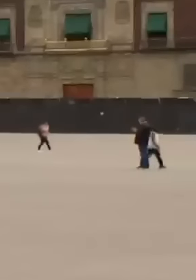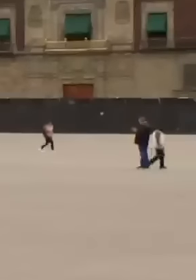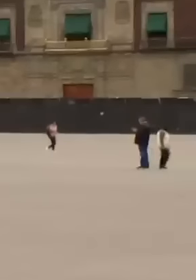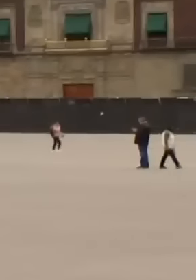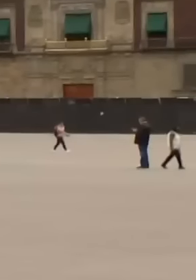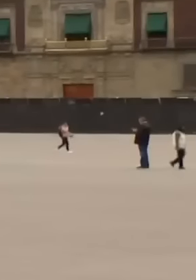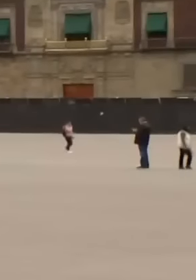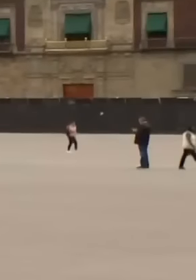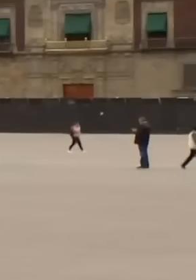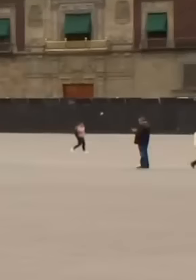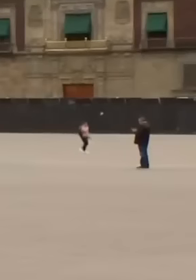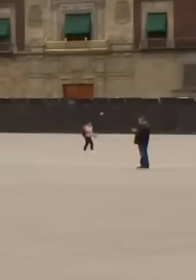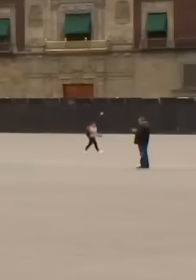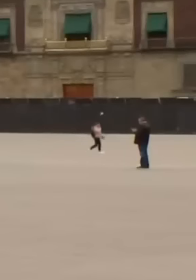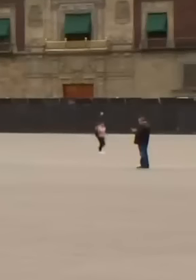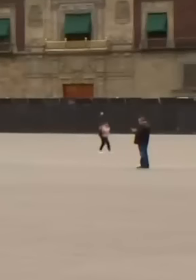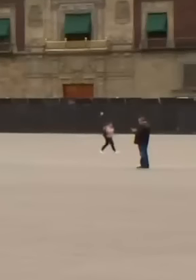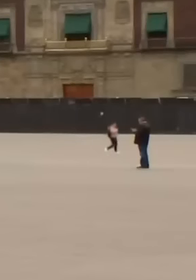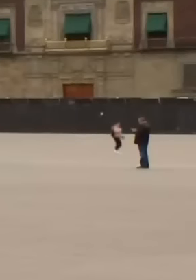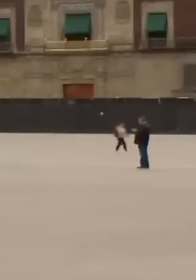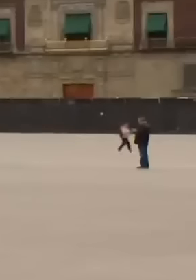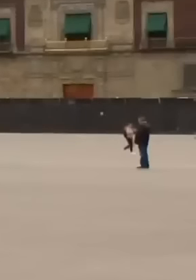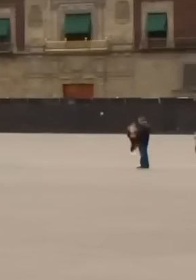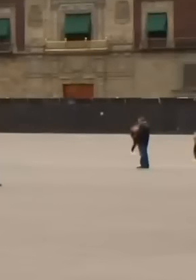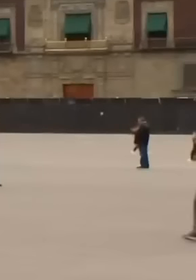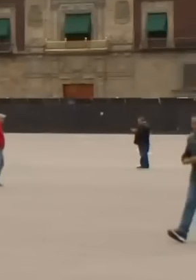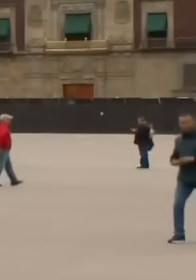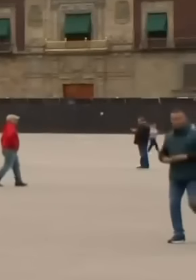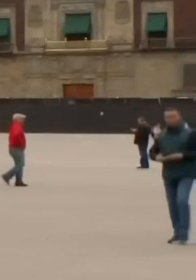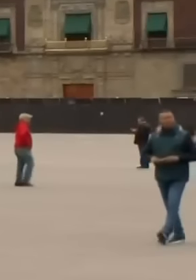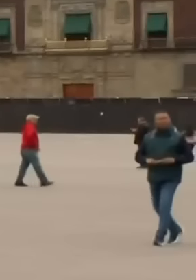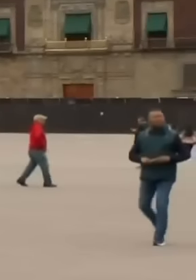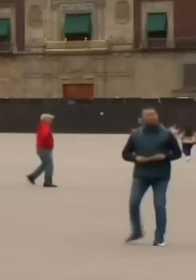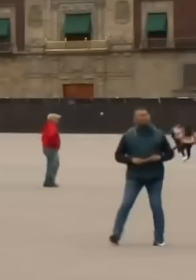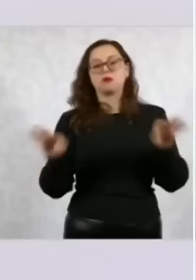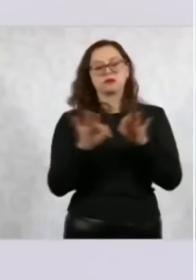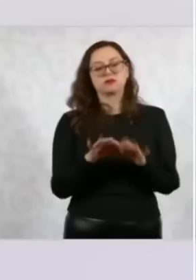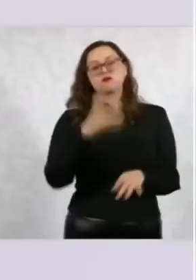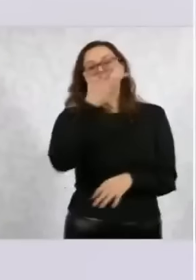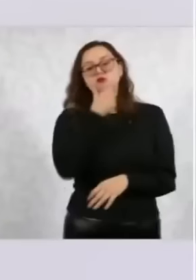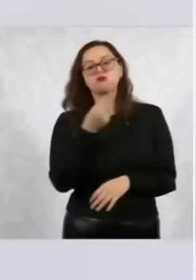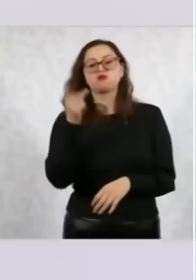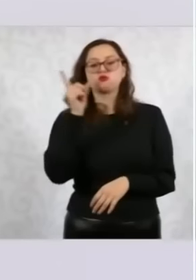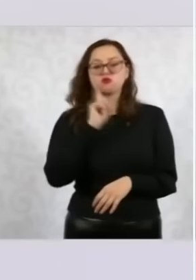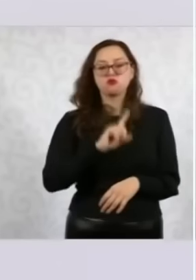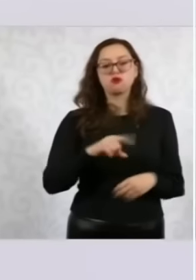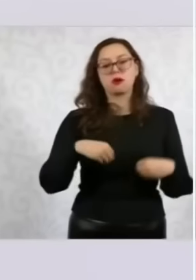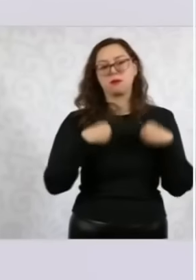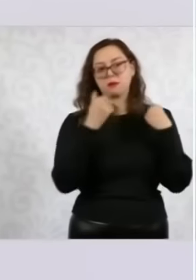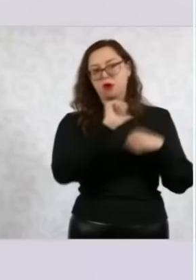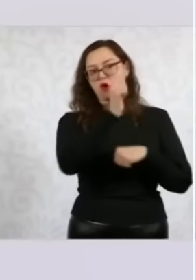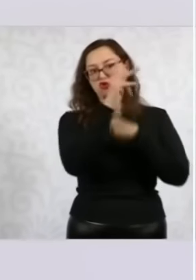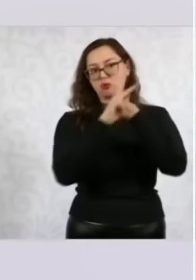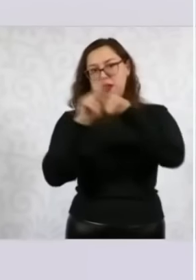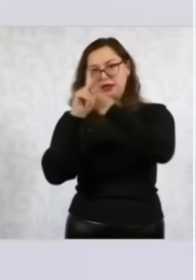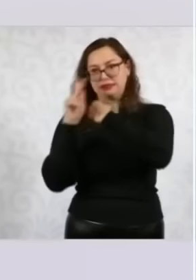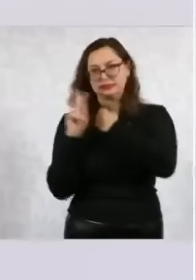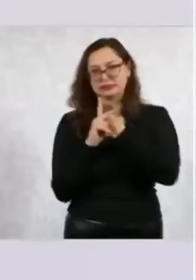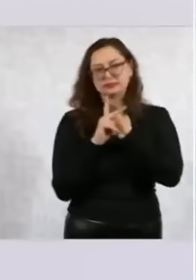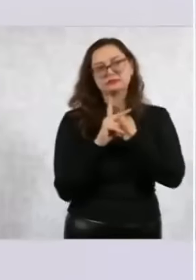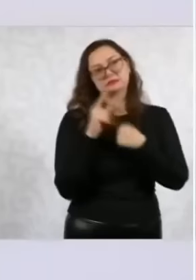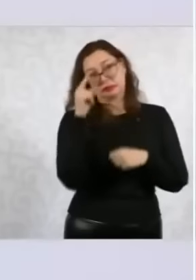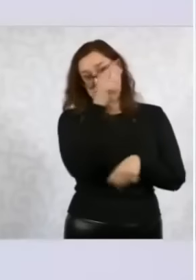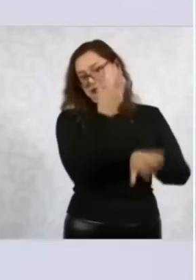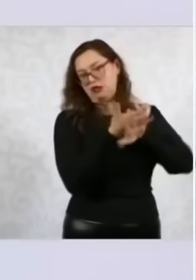También habló de otros temas como su visita al estado de Guerrero, principalmente al puerto devastado de Acapulco,